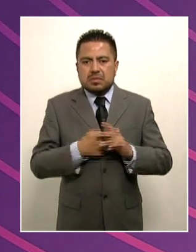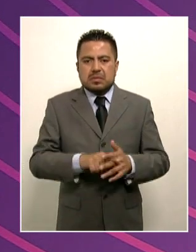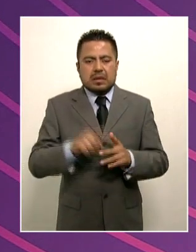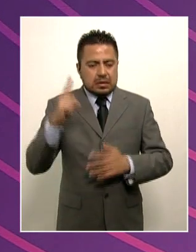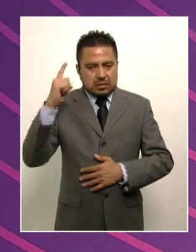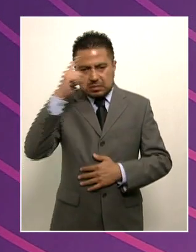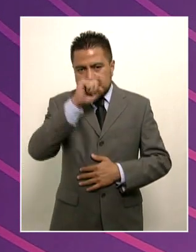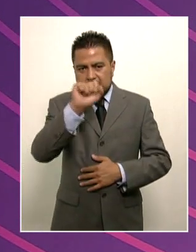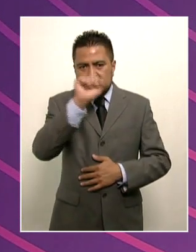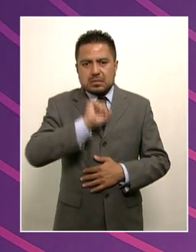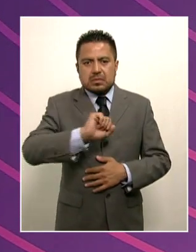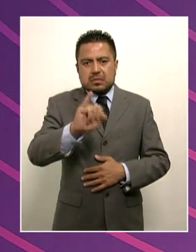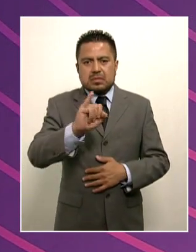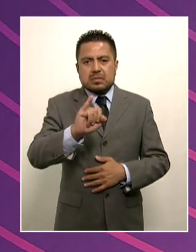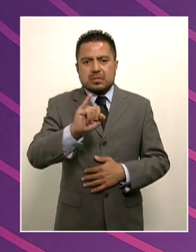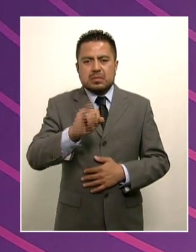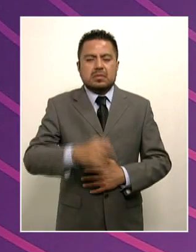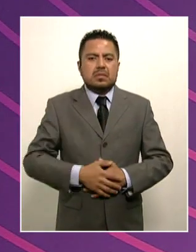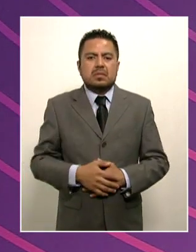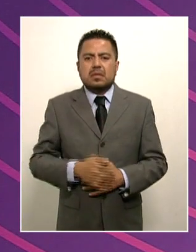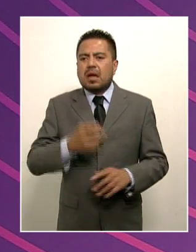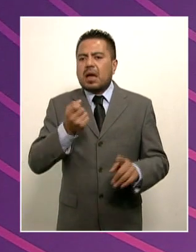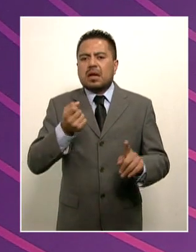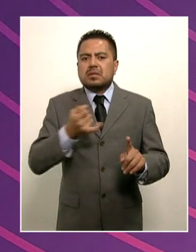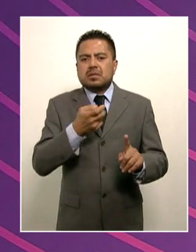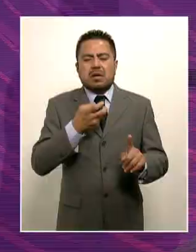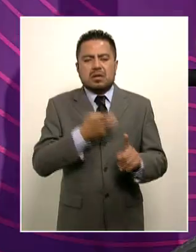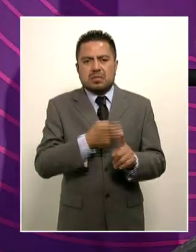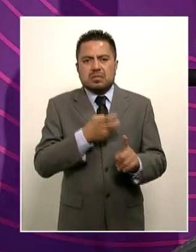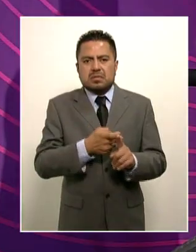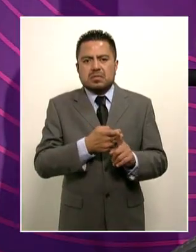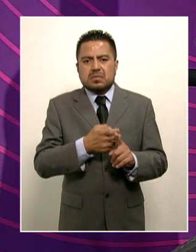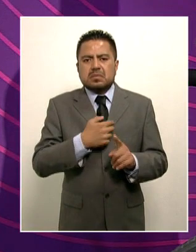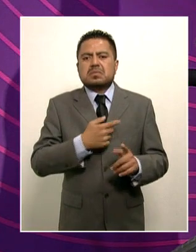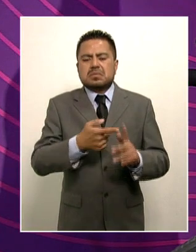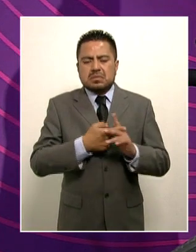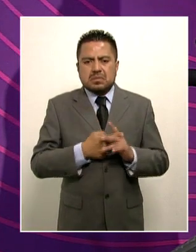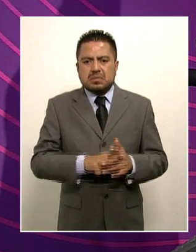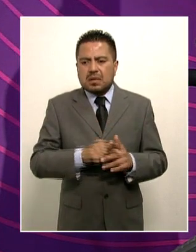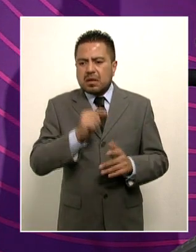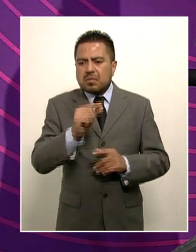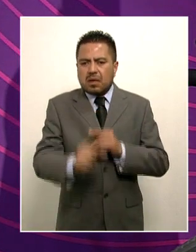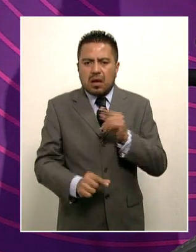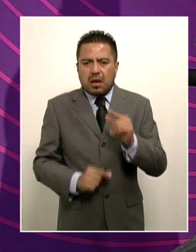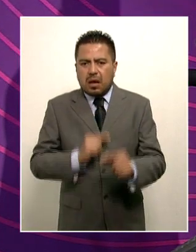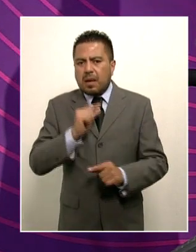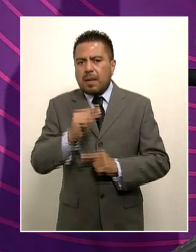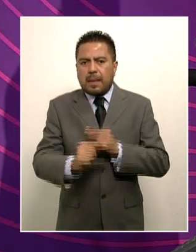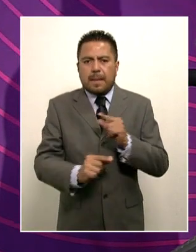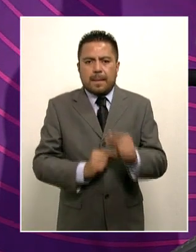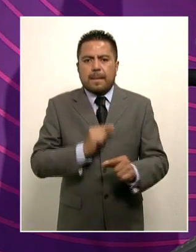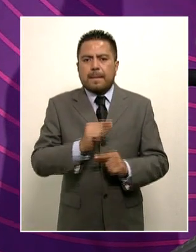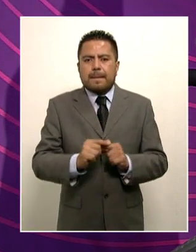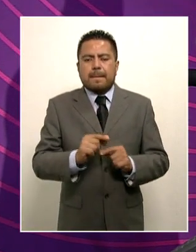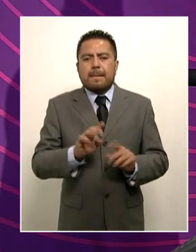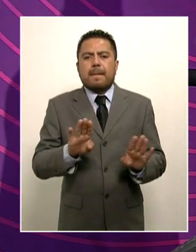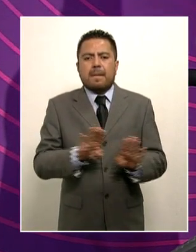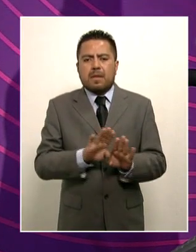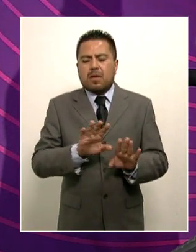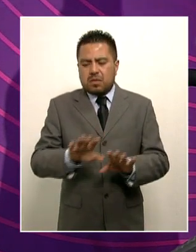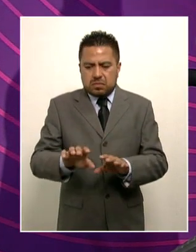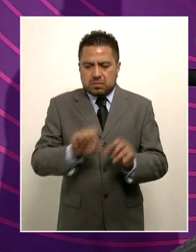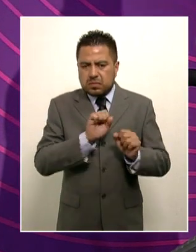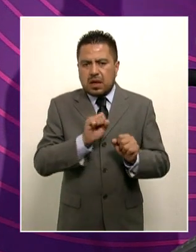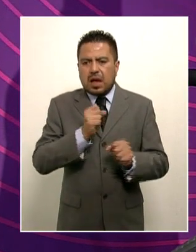muy complicado, y así fue como pues empecé un poco a tratar de